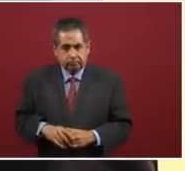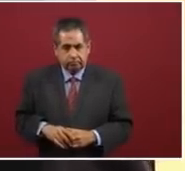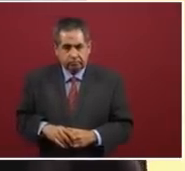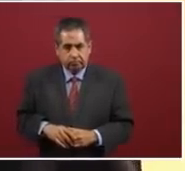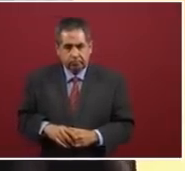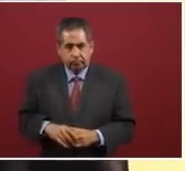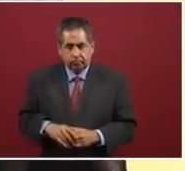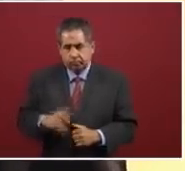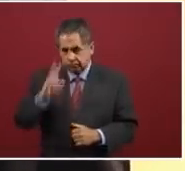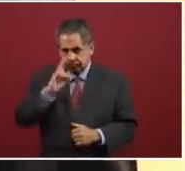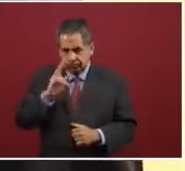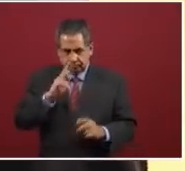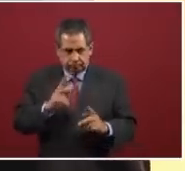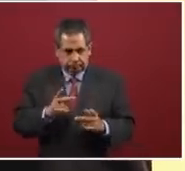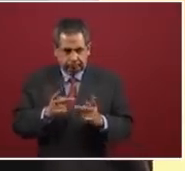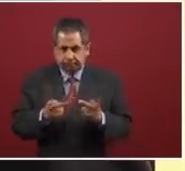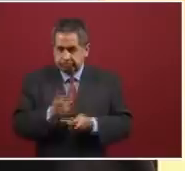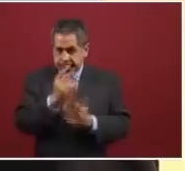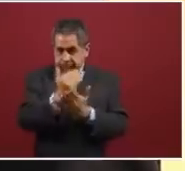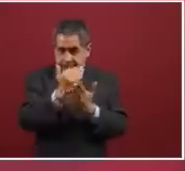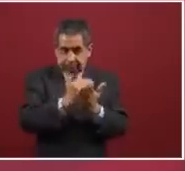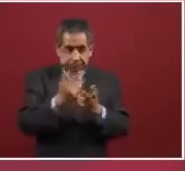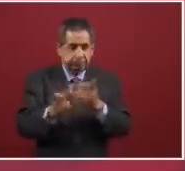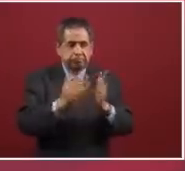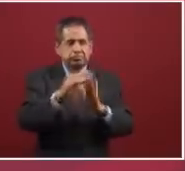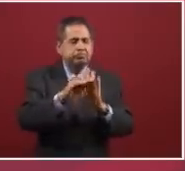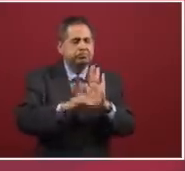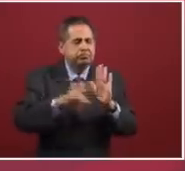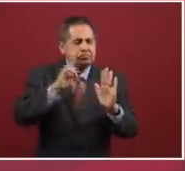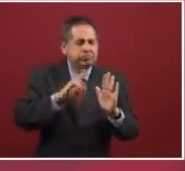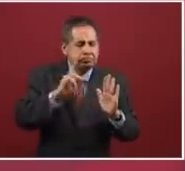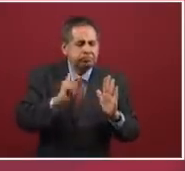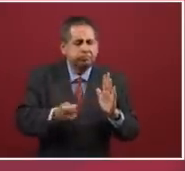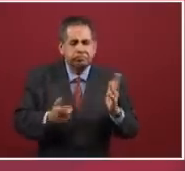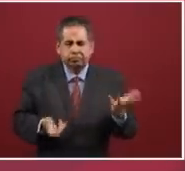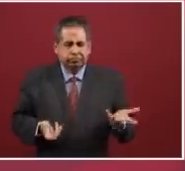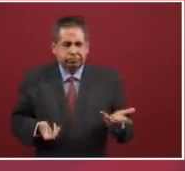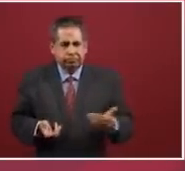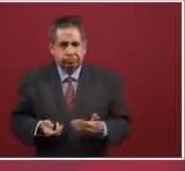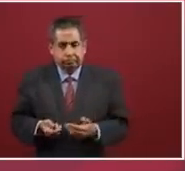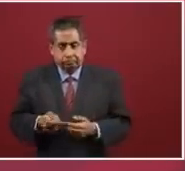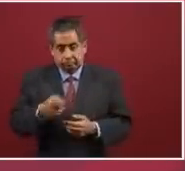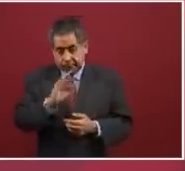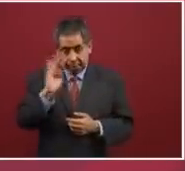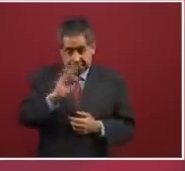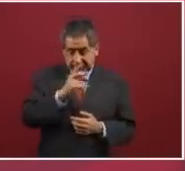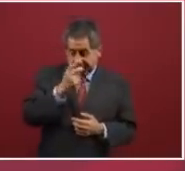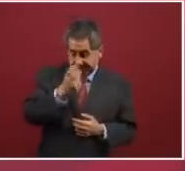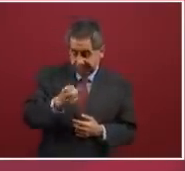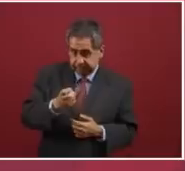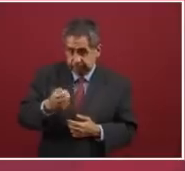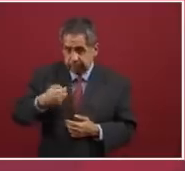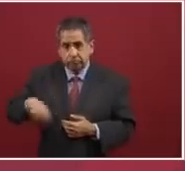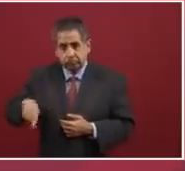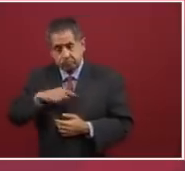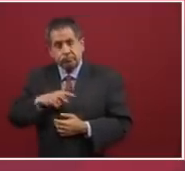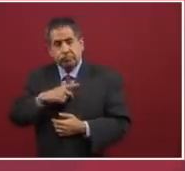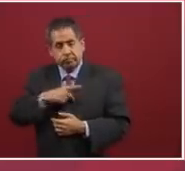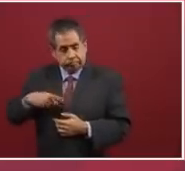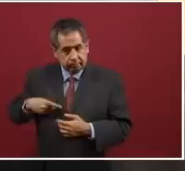Habría que ver esa encuesta, pero si es así, nosotros